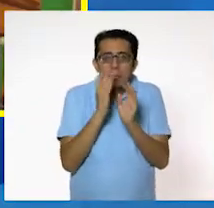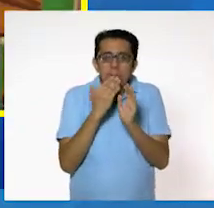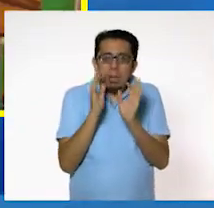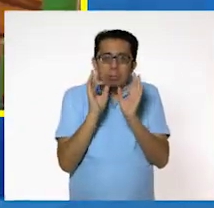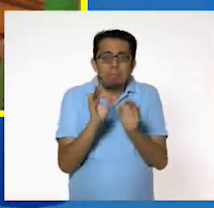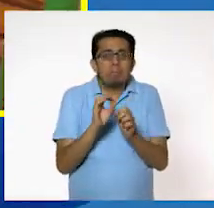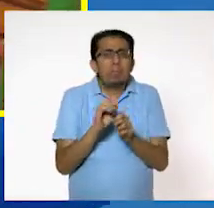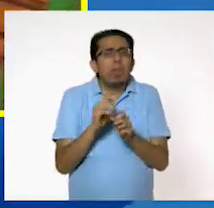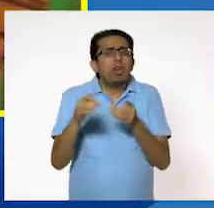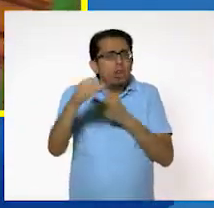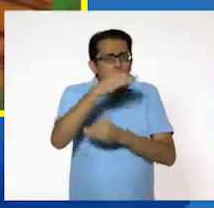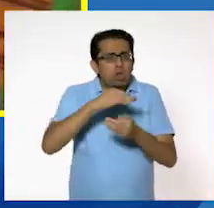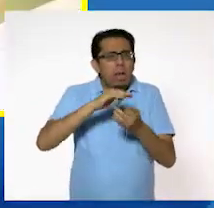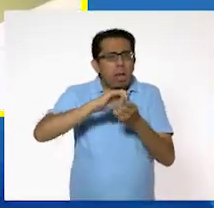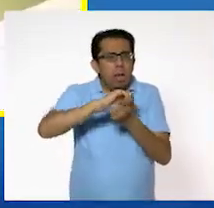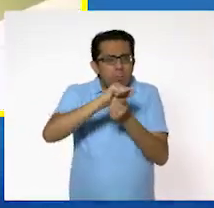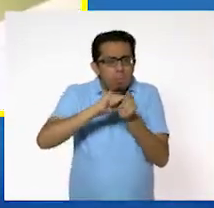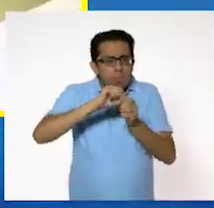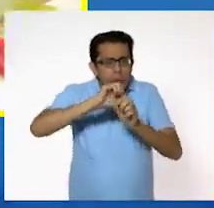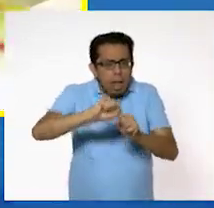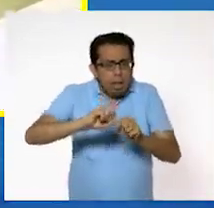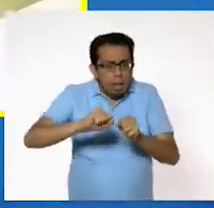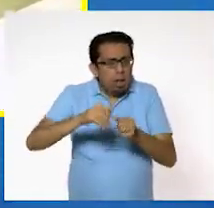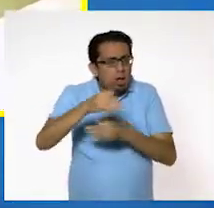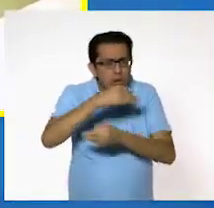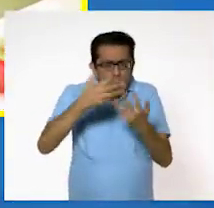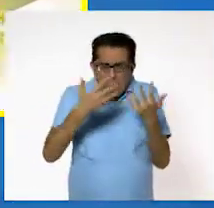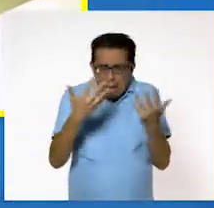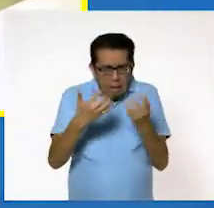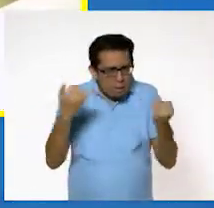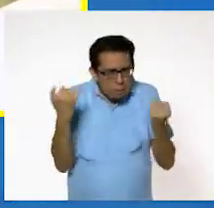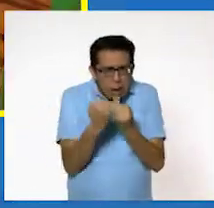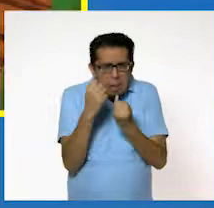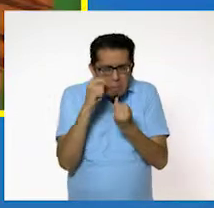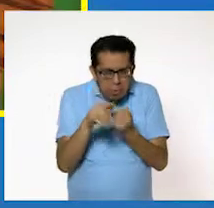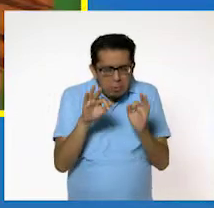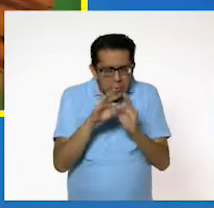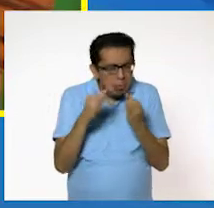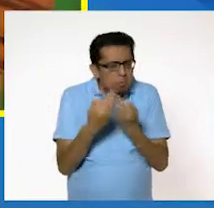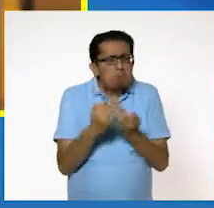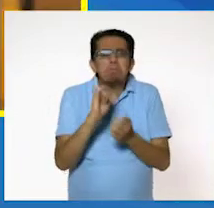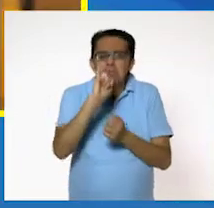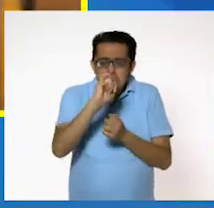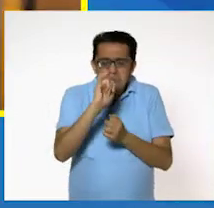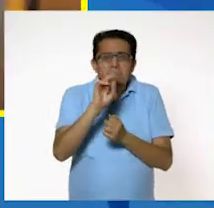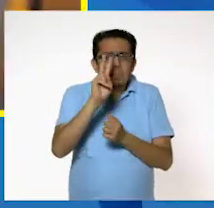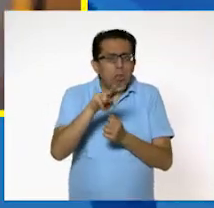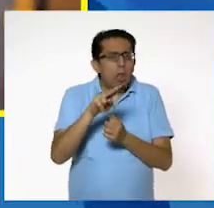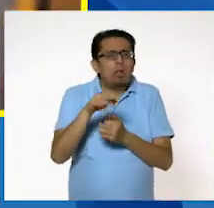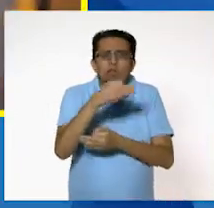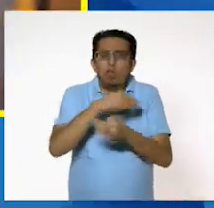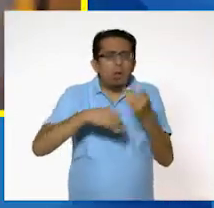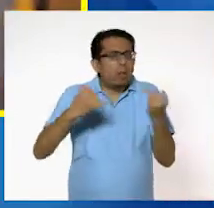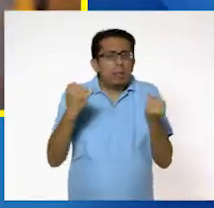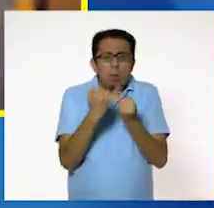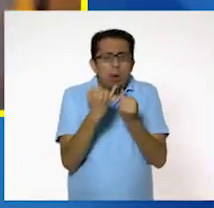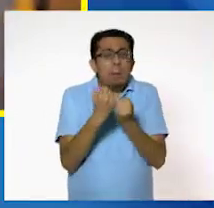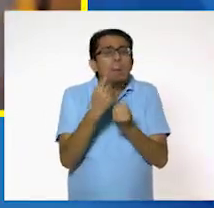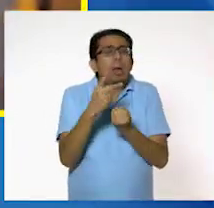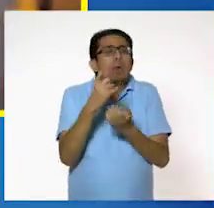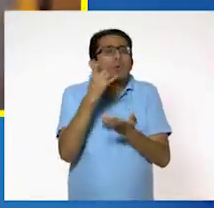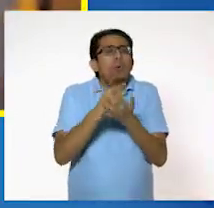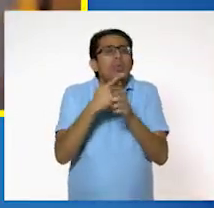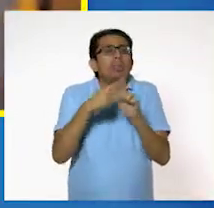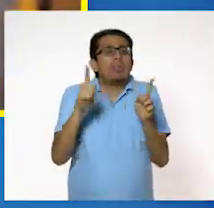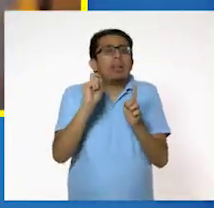las plastilinas están hechas de la misma manera? ¿Todas son iguales? Exactamente, nuestra fórmula básica es igual. La única diferencia pues